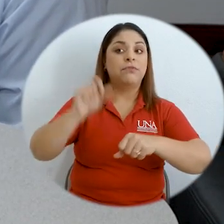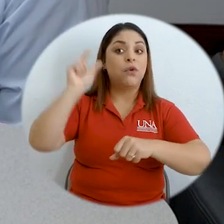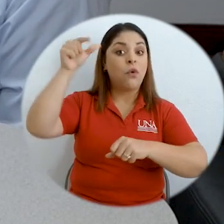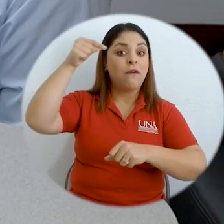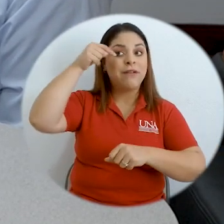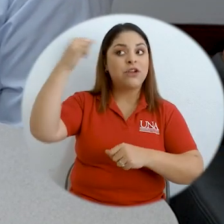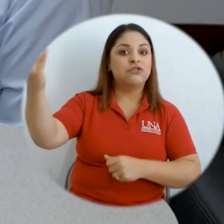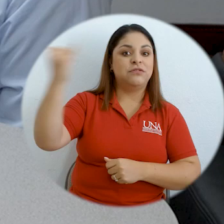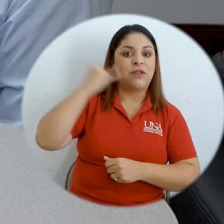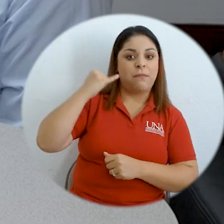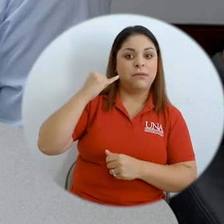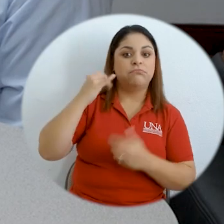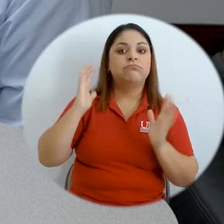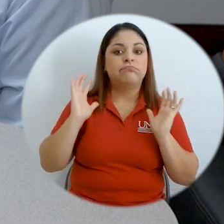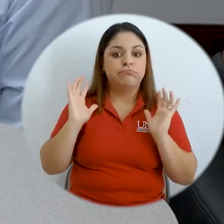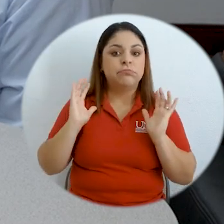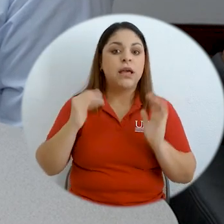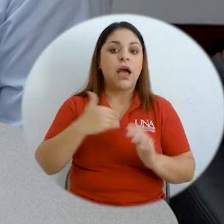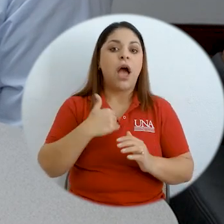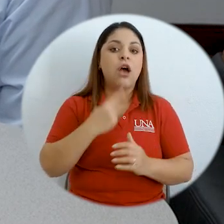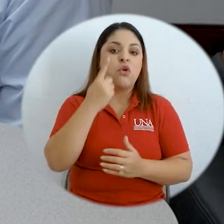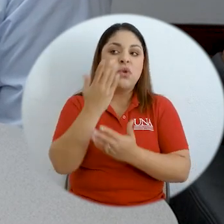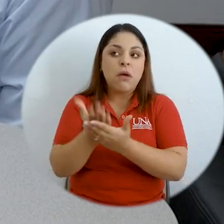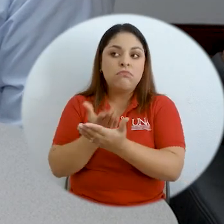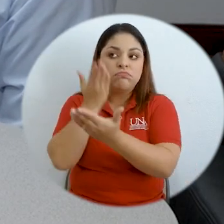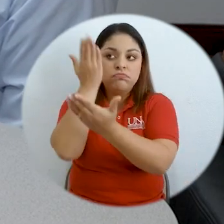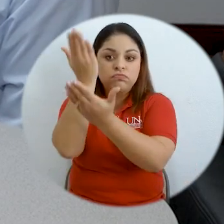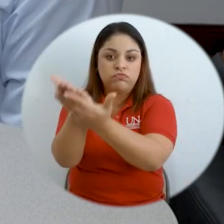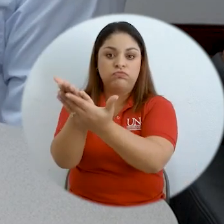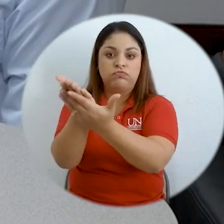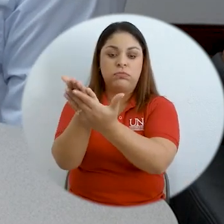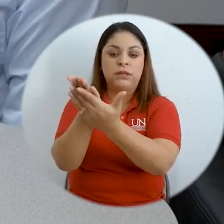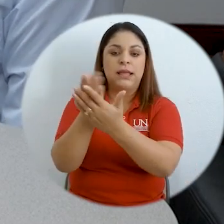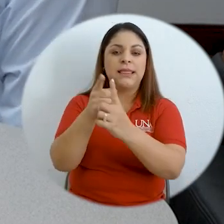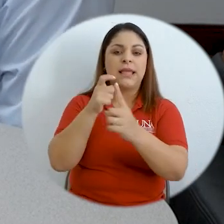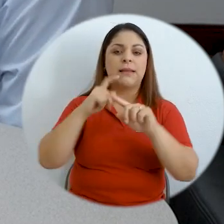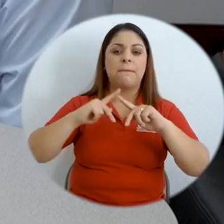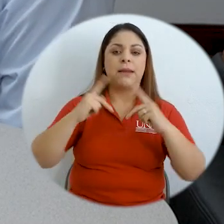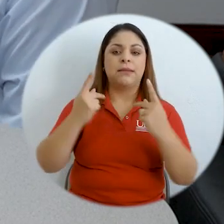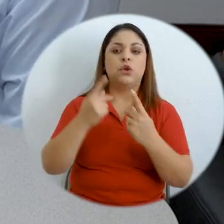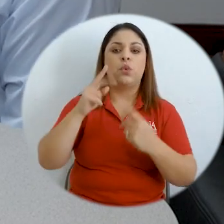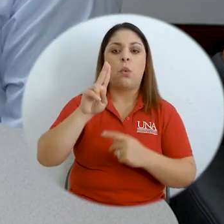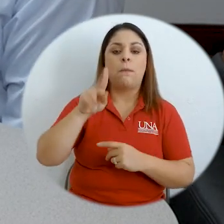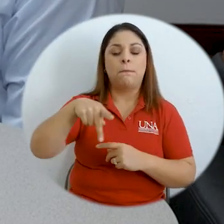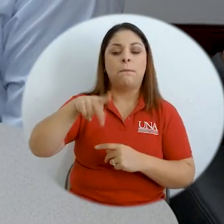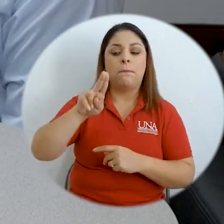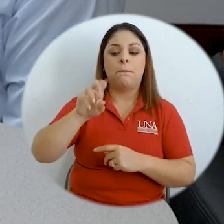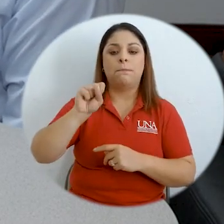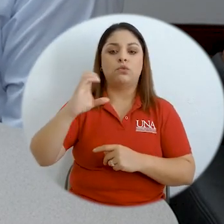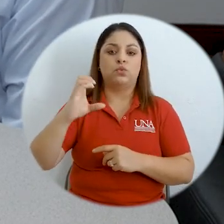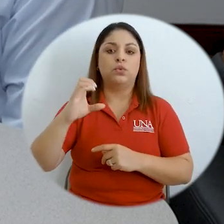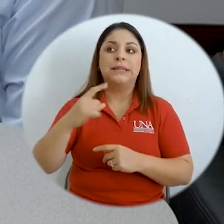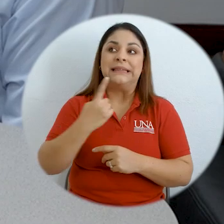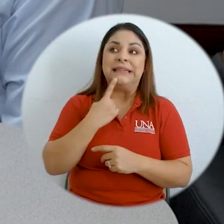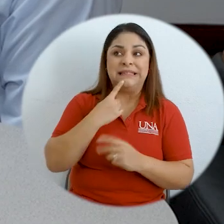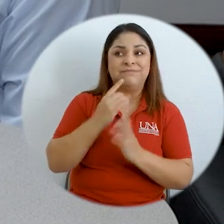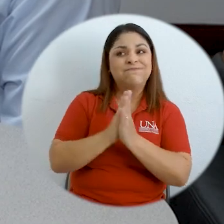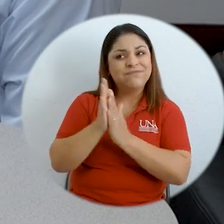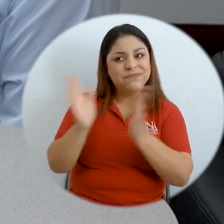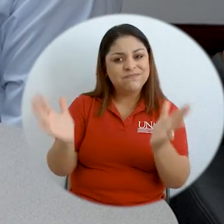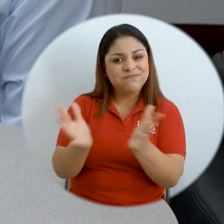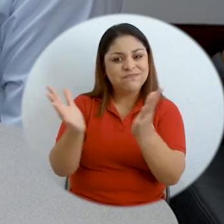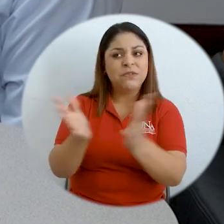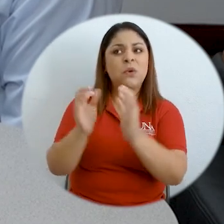gobierno nos llame. Hay una moción presentada por la fracción del PUS que hace la exhortación para que